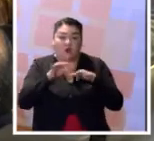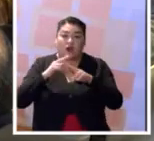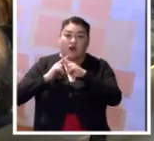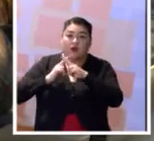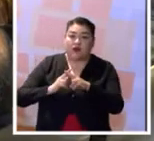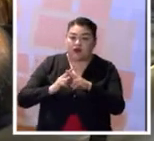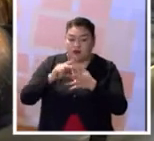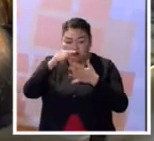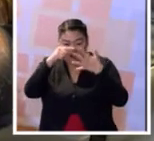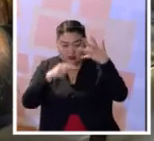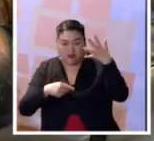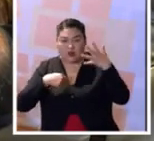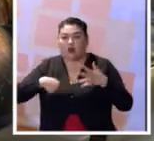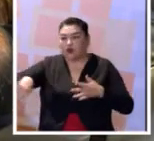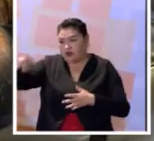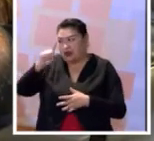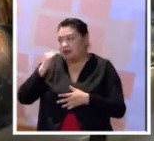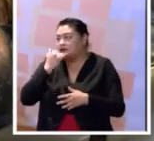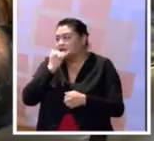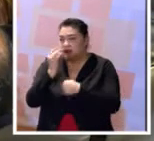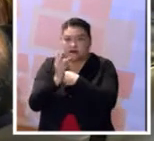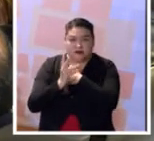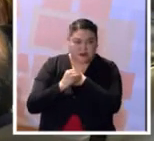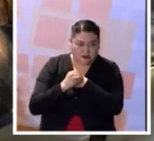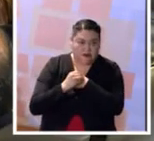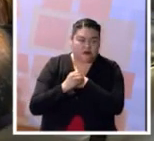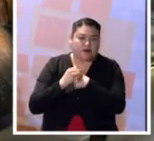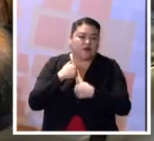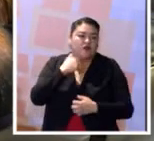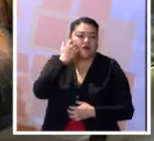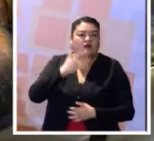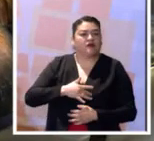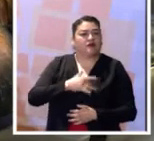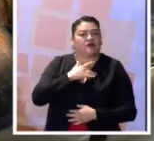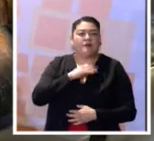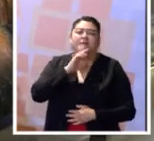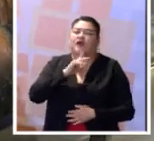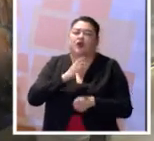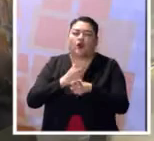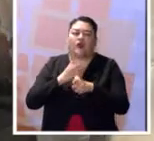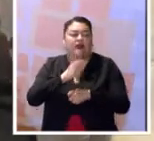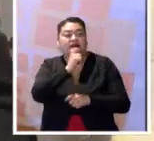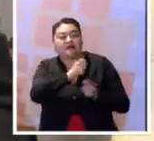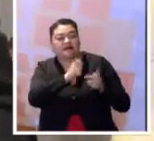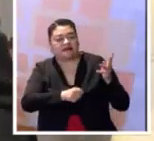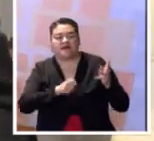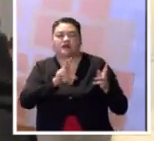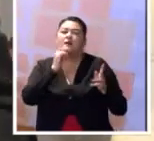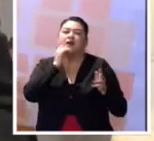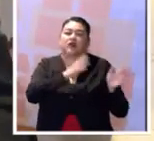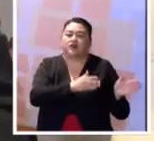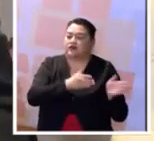lo permite el auditorio y ustedes, me gustaría prescindirlo, dado que